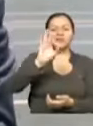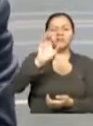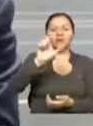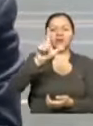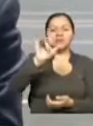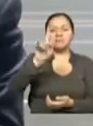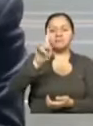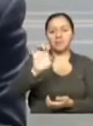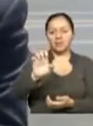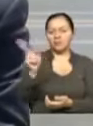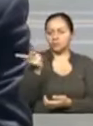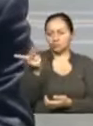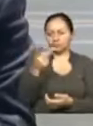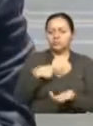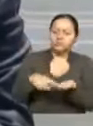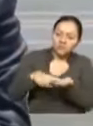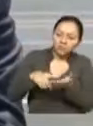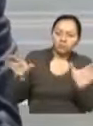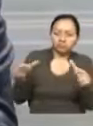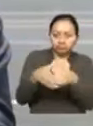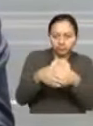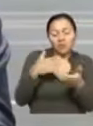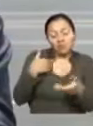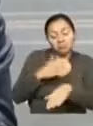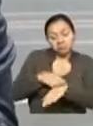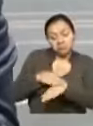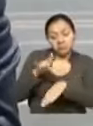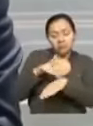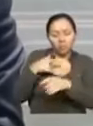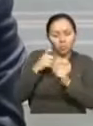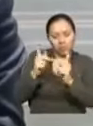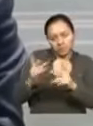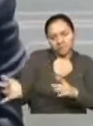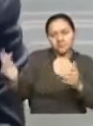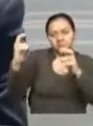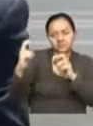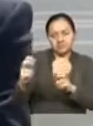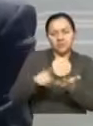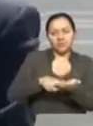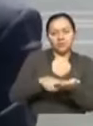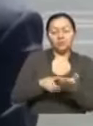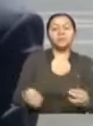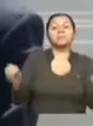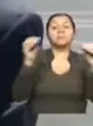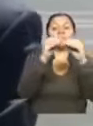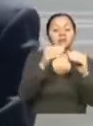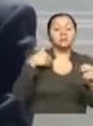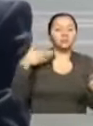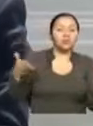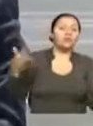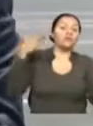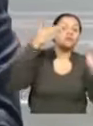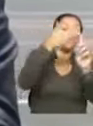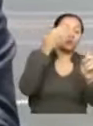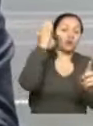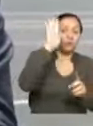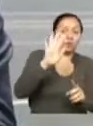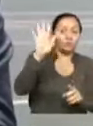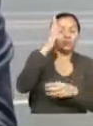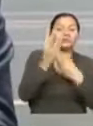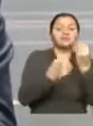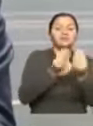Felipe. También nos han pedido reuniones, ha levantado mucha expectativa esta gira por Europa,